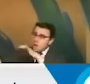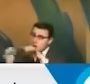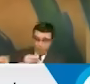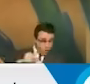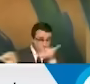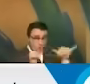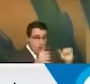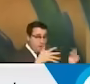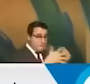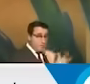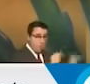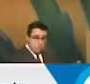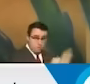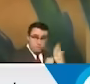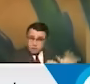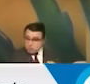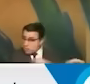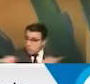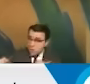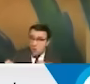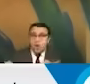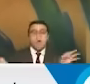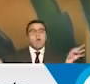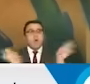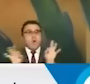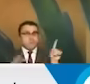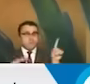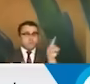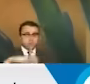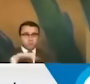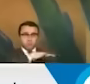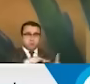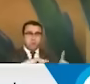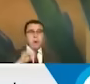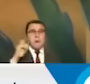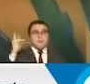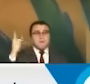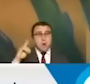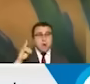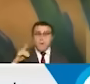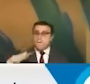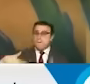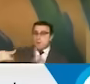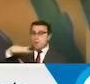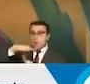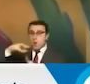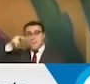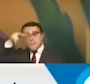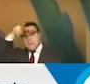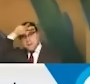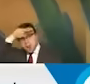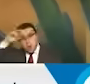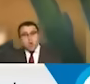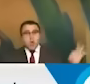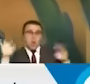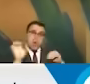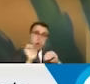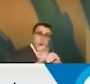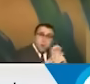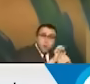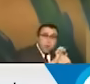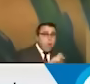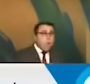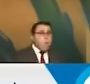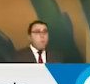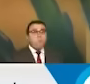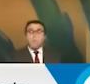si las circunstancias que ocurren en Bolivia en Perú o en el Ecuador son como